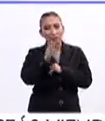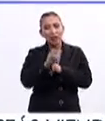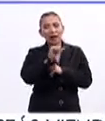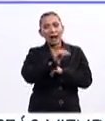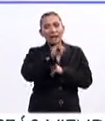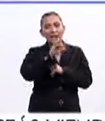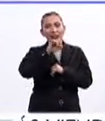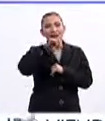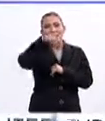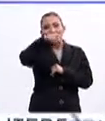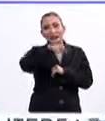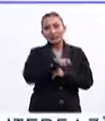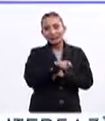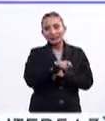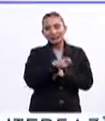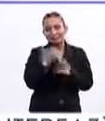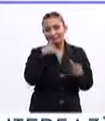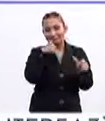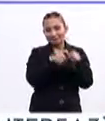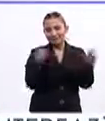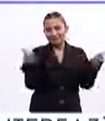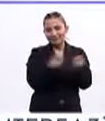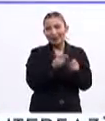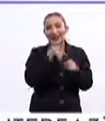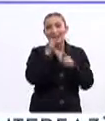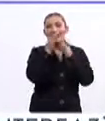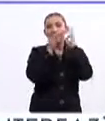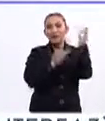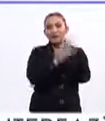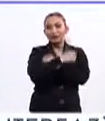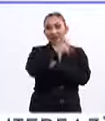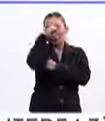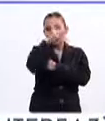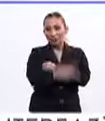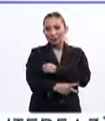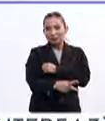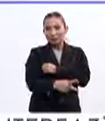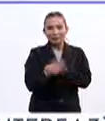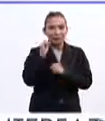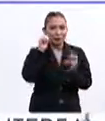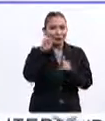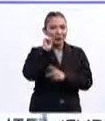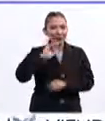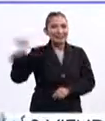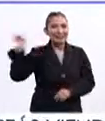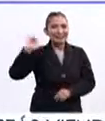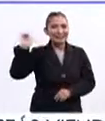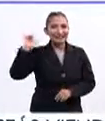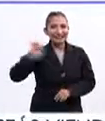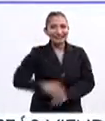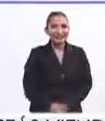buscar como AIEDMX, que son las siglas de la Agencia Informativa de Educación de México. Hasta mañana.